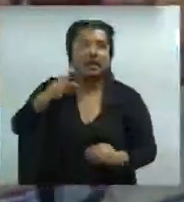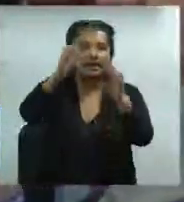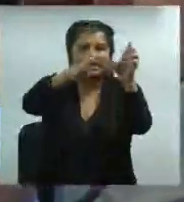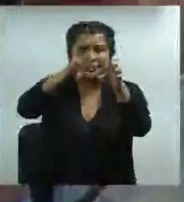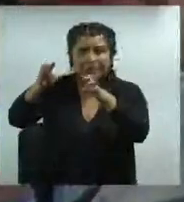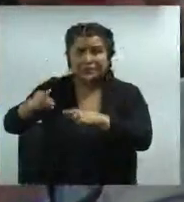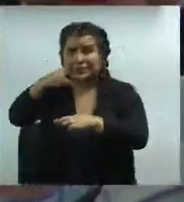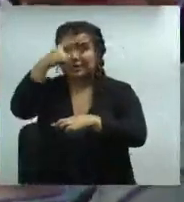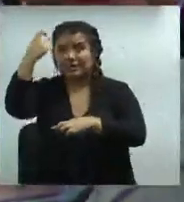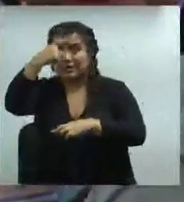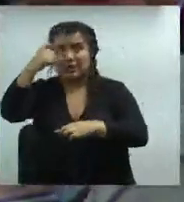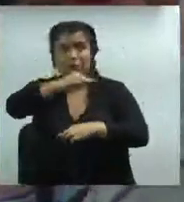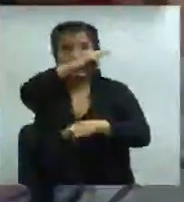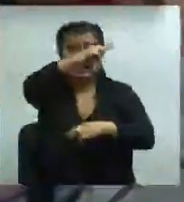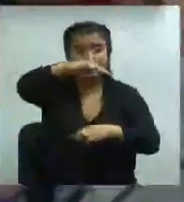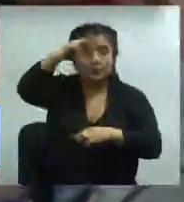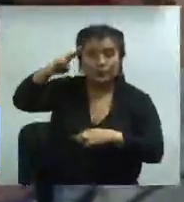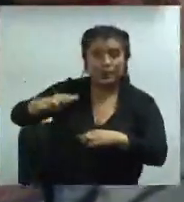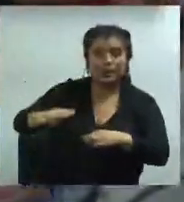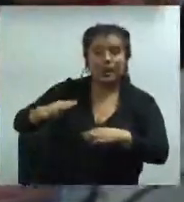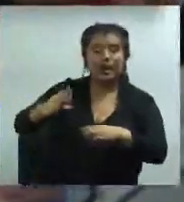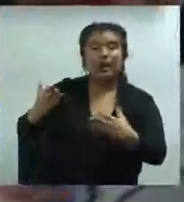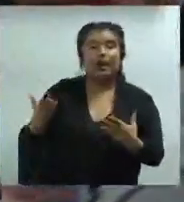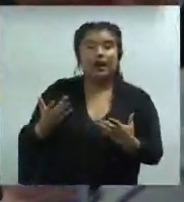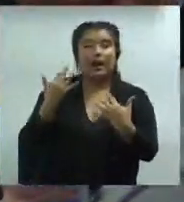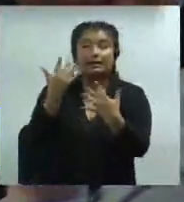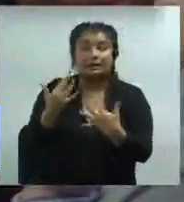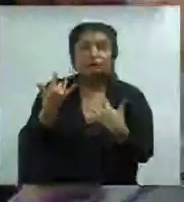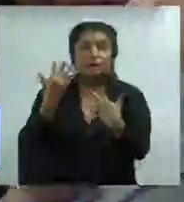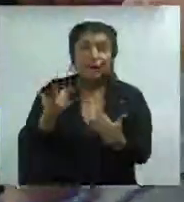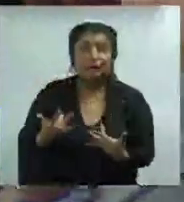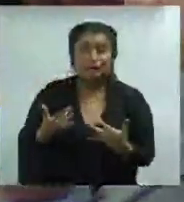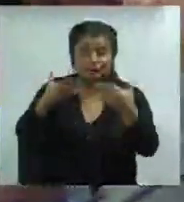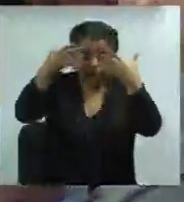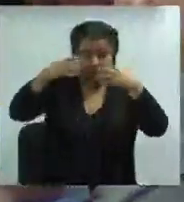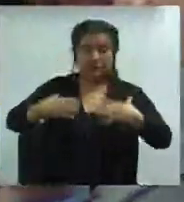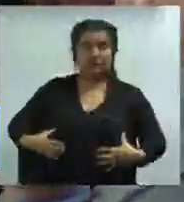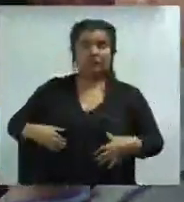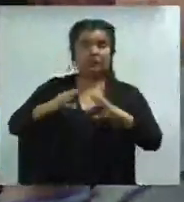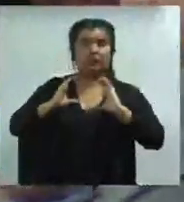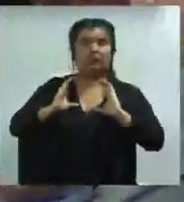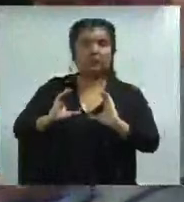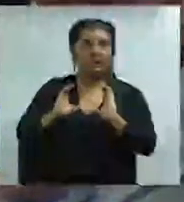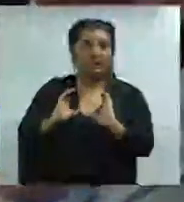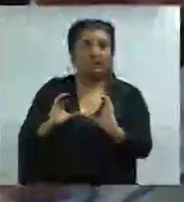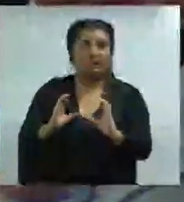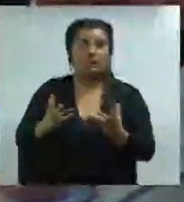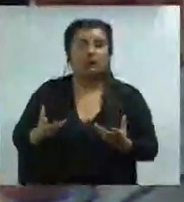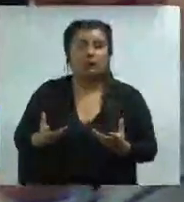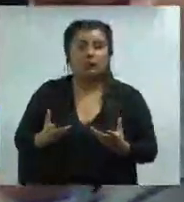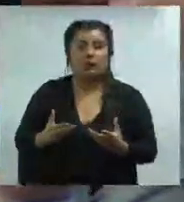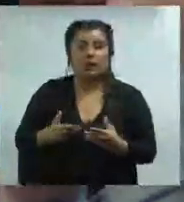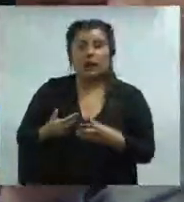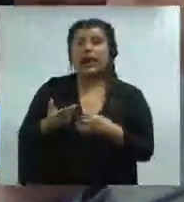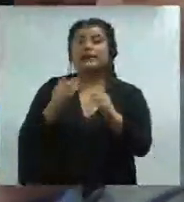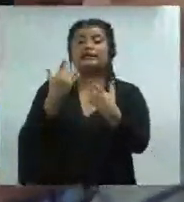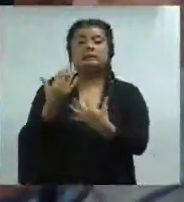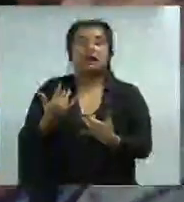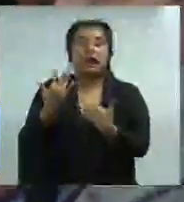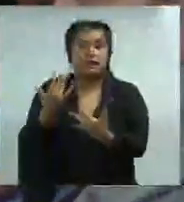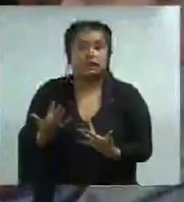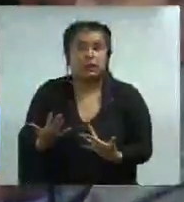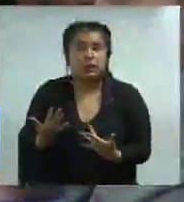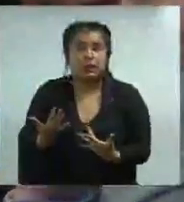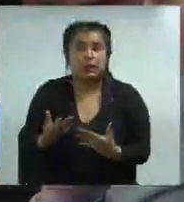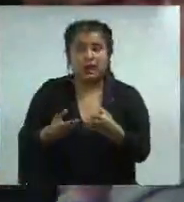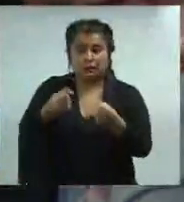montaña, esperando los equipos de protección, esperando combustible, esperando los vehículos, esperando que el avión